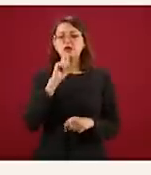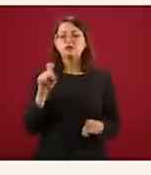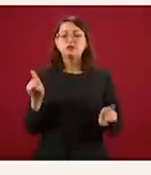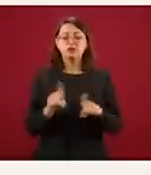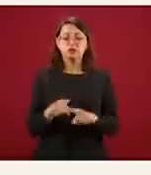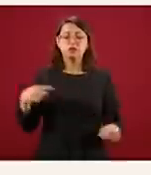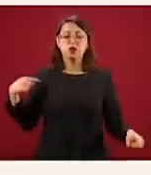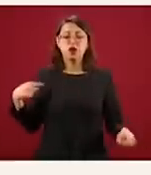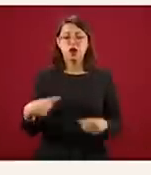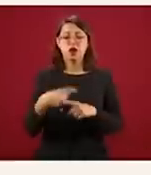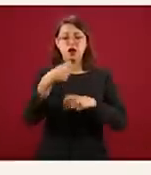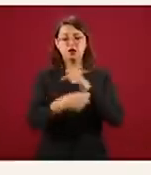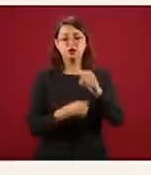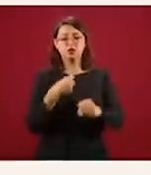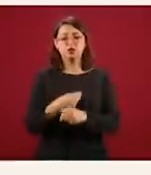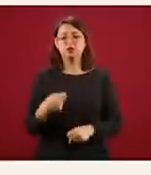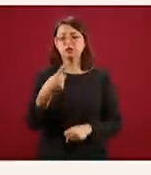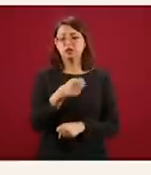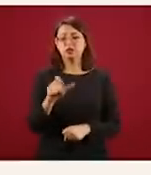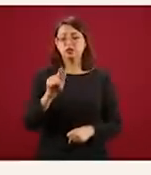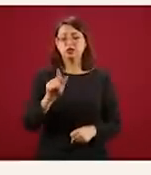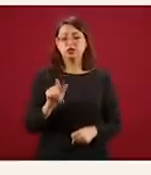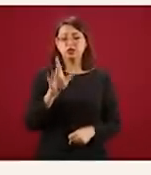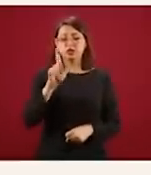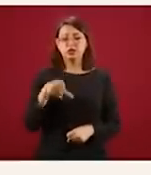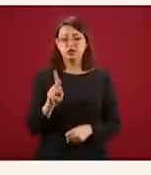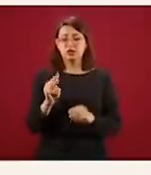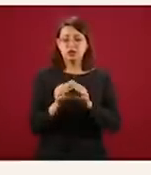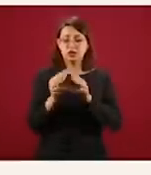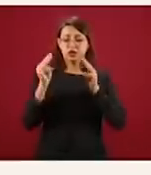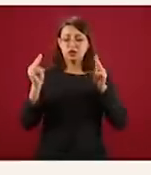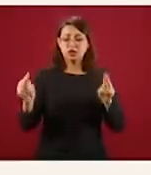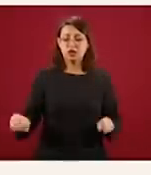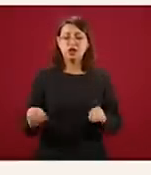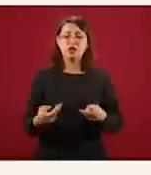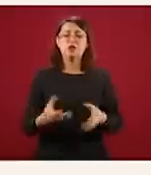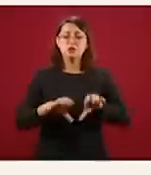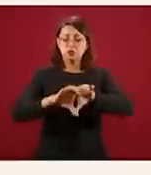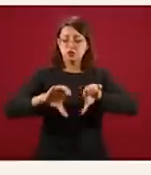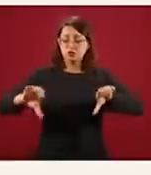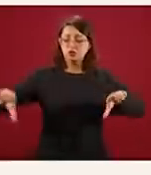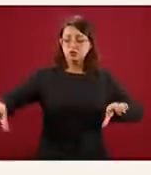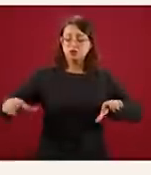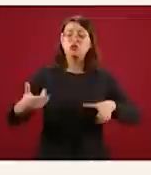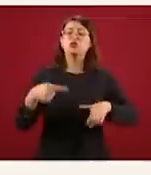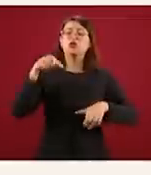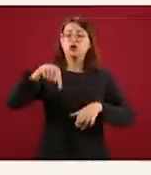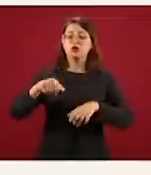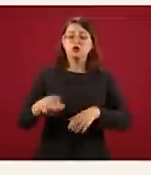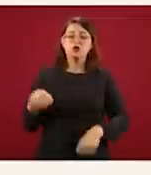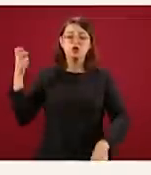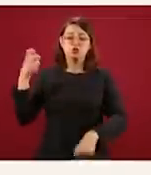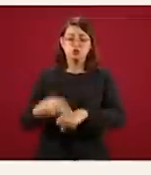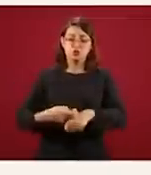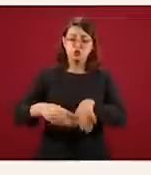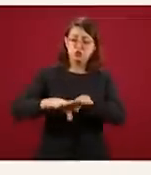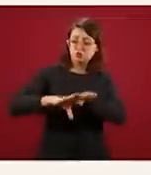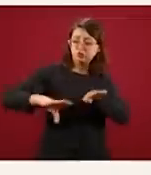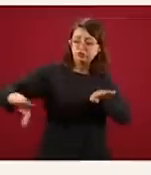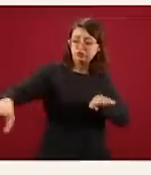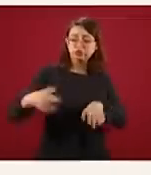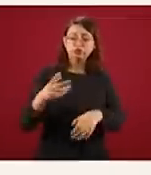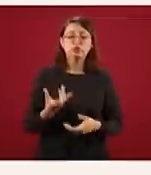año 175 kilómetros de concreto sobre los ductos. Se va a